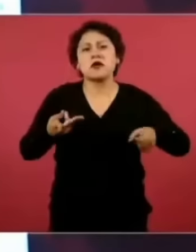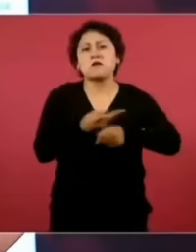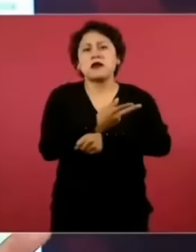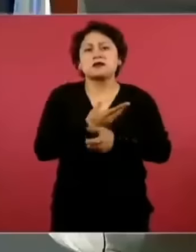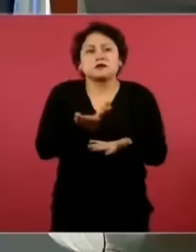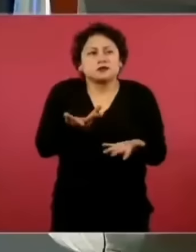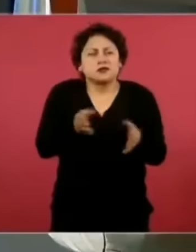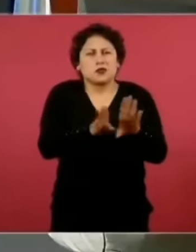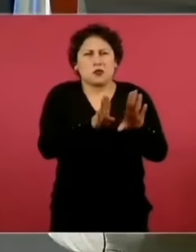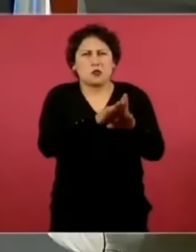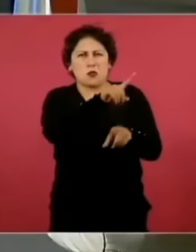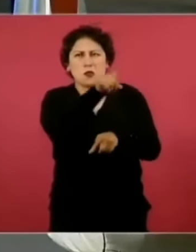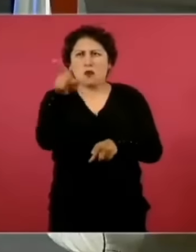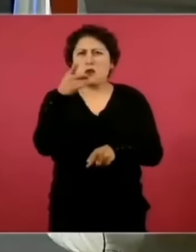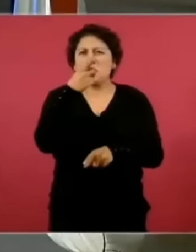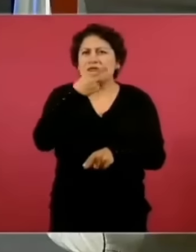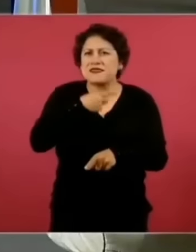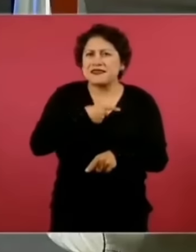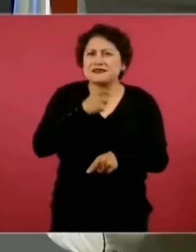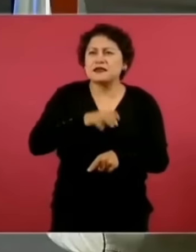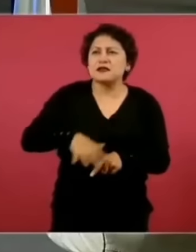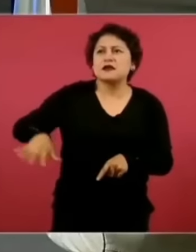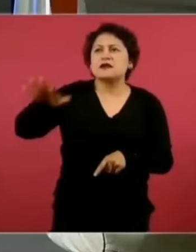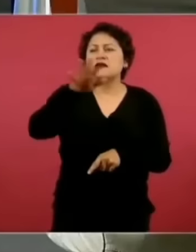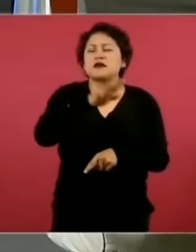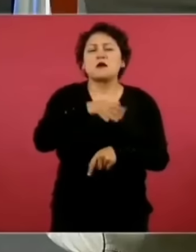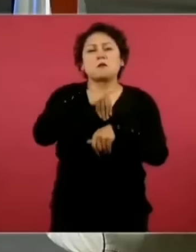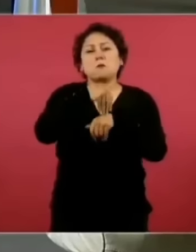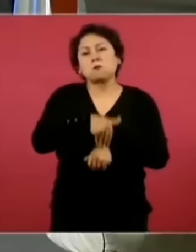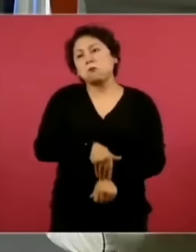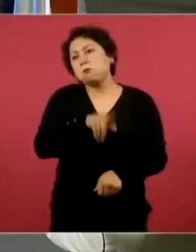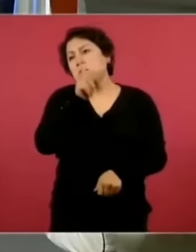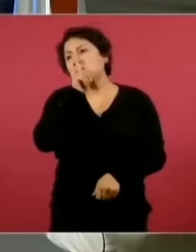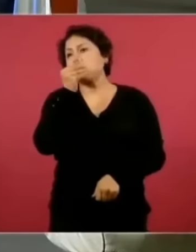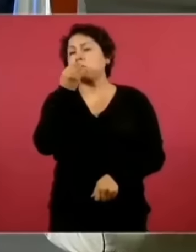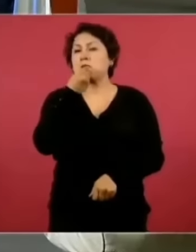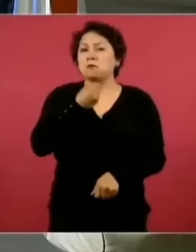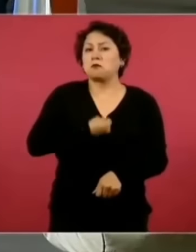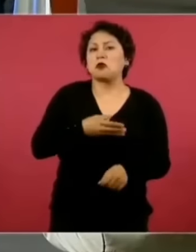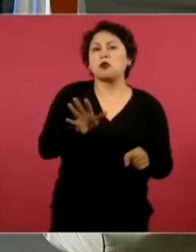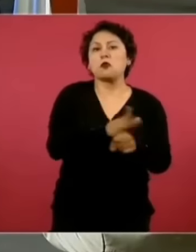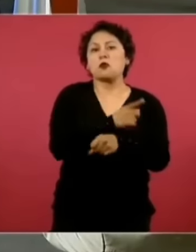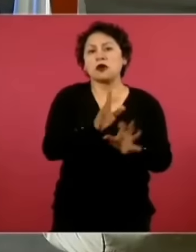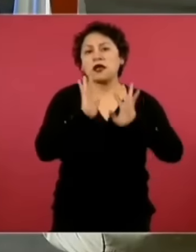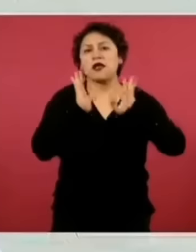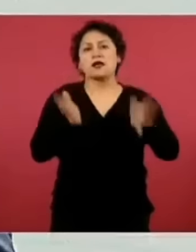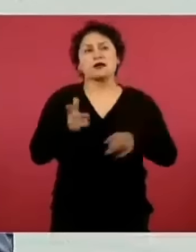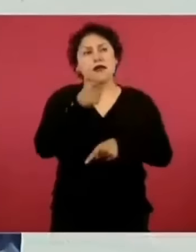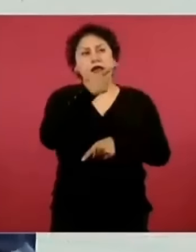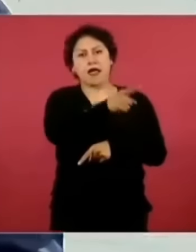resignarnos porque pues ya Peña Nieto había ganado?